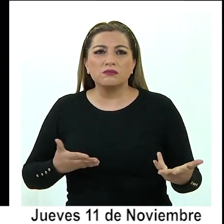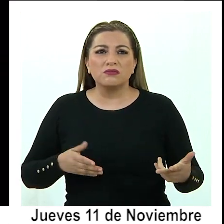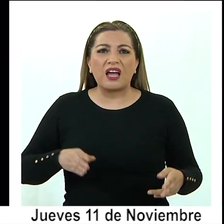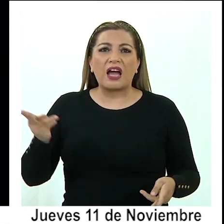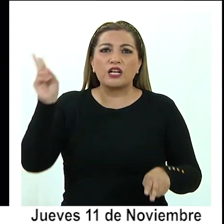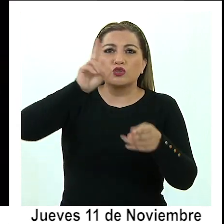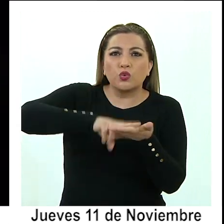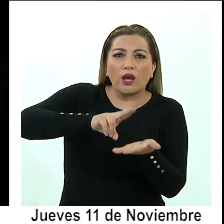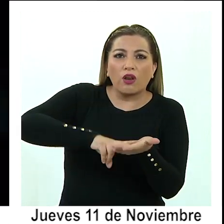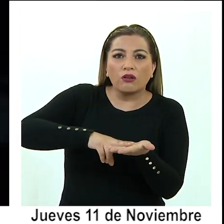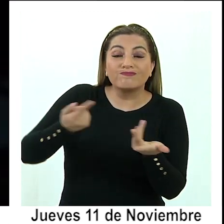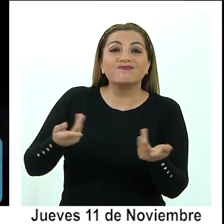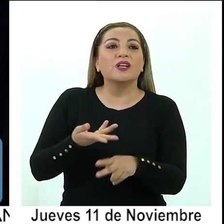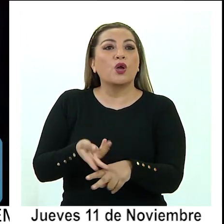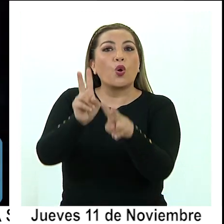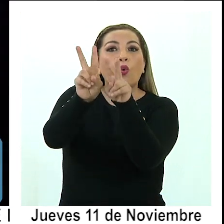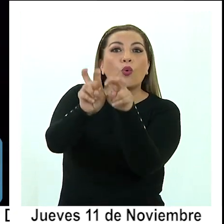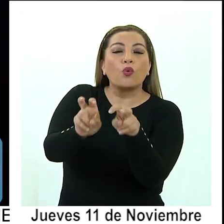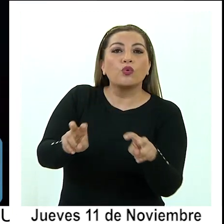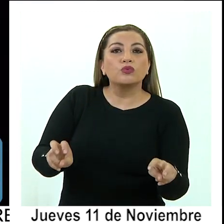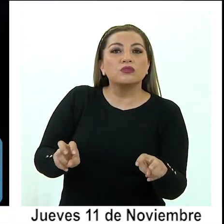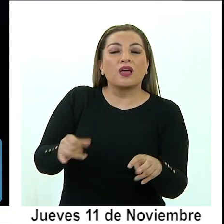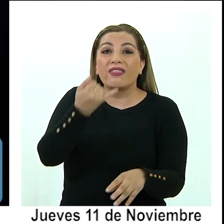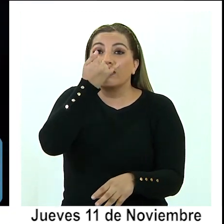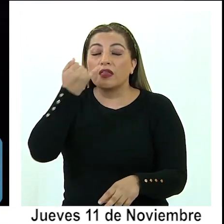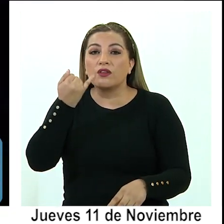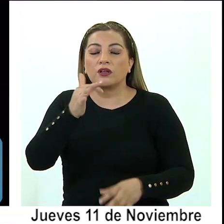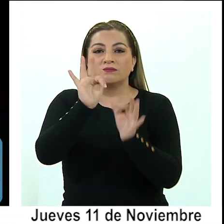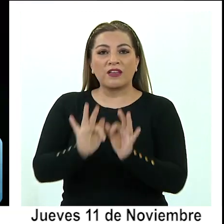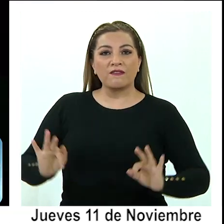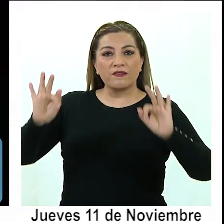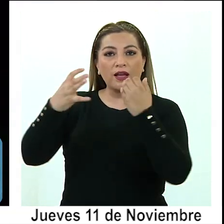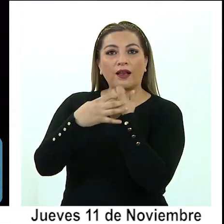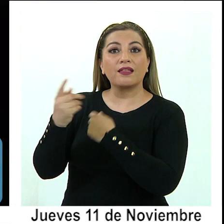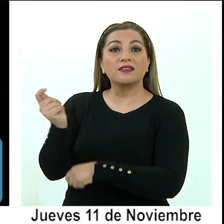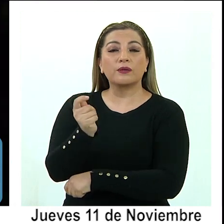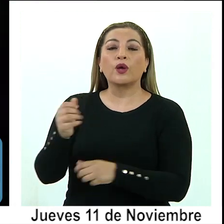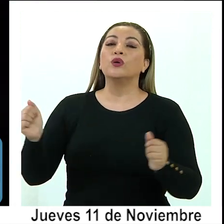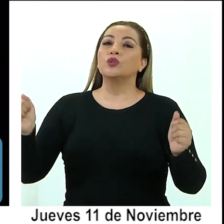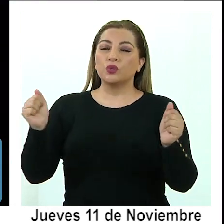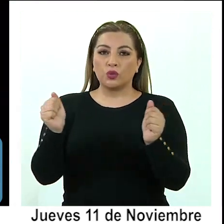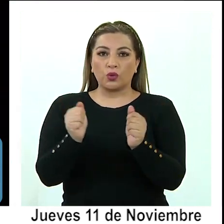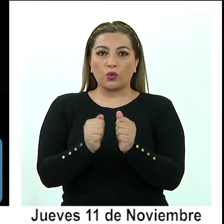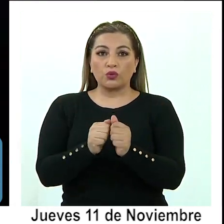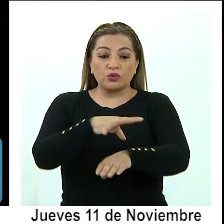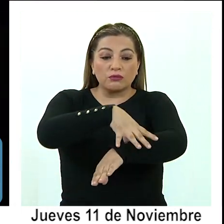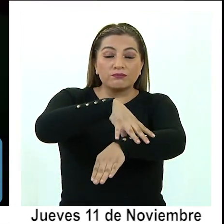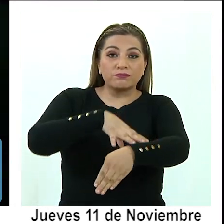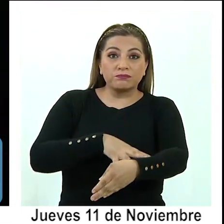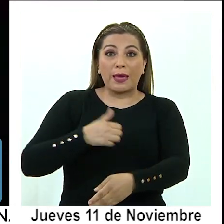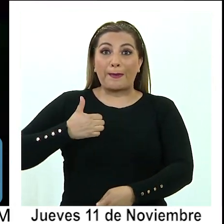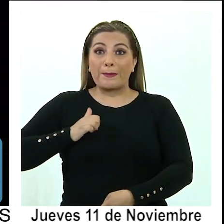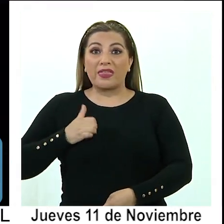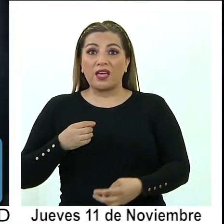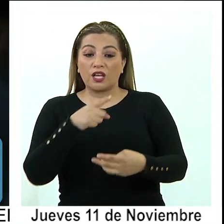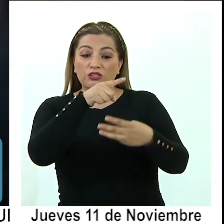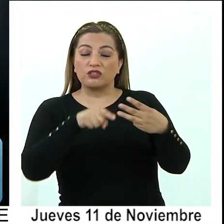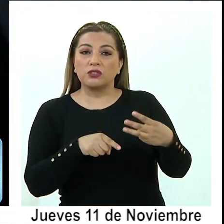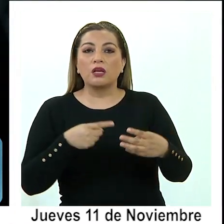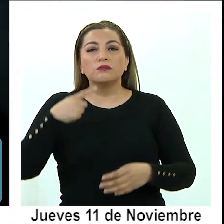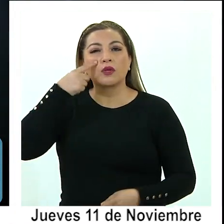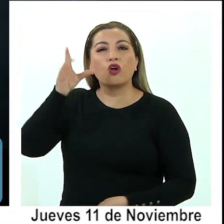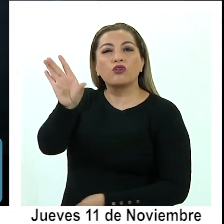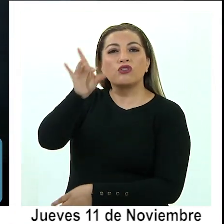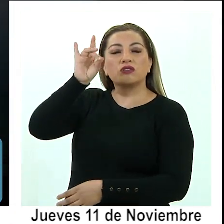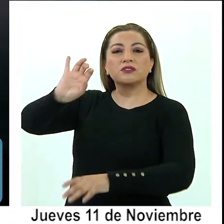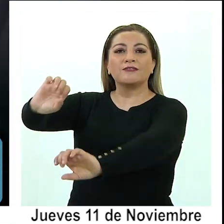Una investigación de la Unidad de Drogas de la Fiscalía de Tarapacá, junto a la Armada y la PDI, permitió identificar y